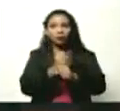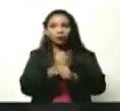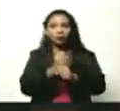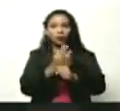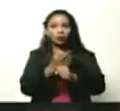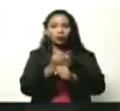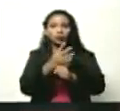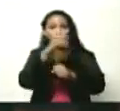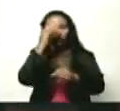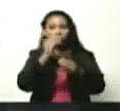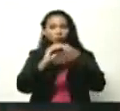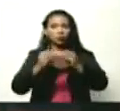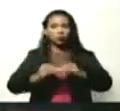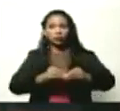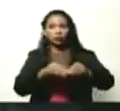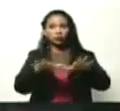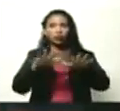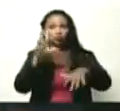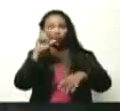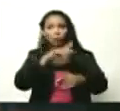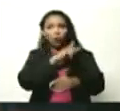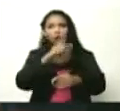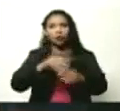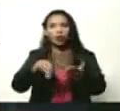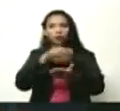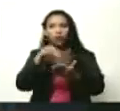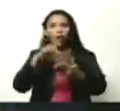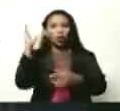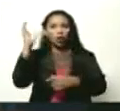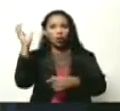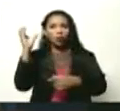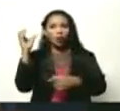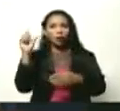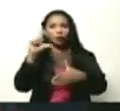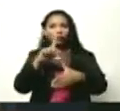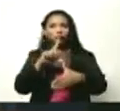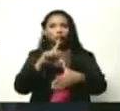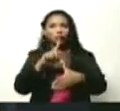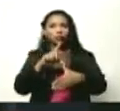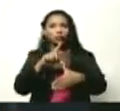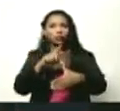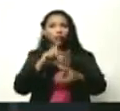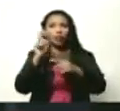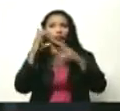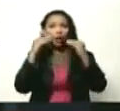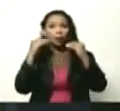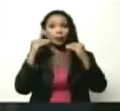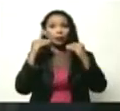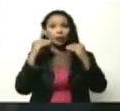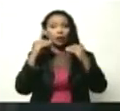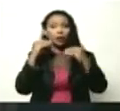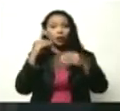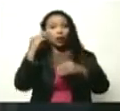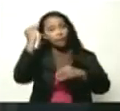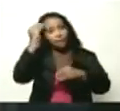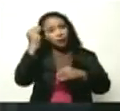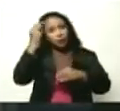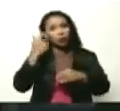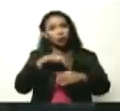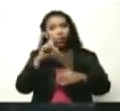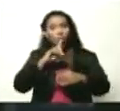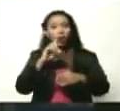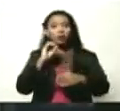la elaboración estética de una poesía nacional en Colombia y latinoamericana. Y esas experiencias nos hacen pensar que no partimos de